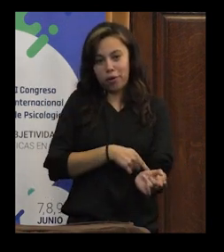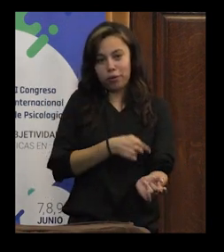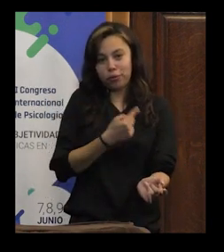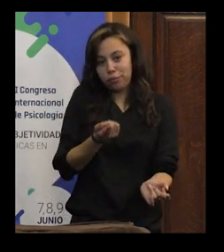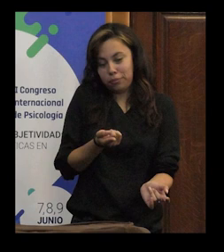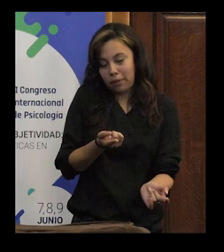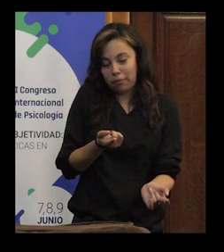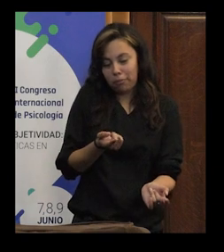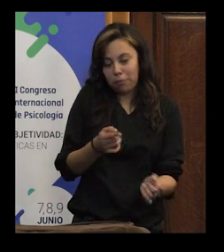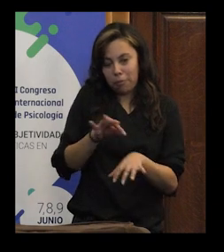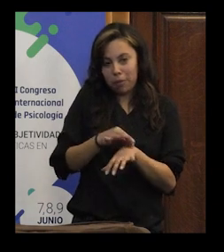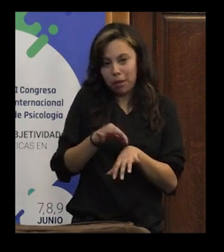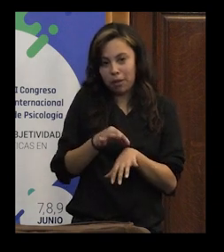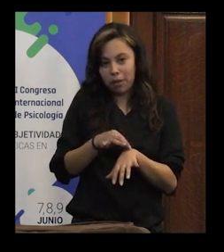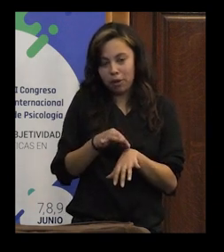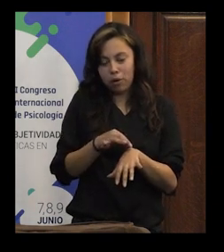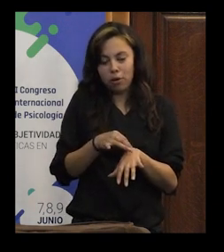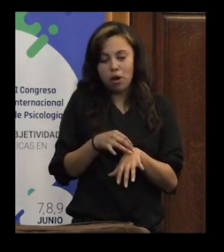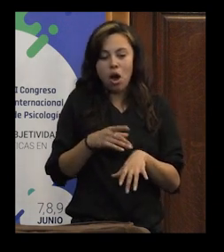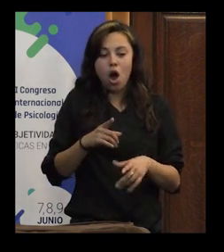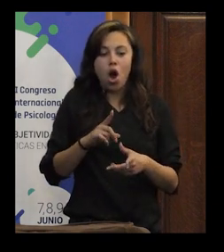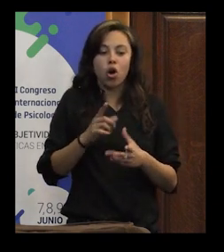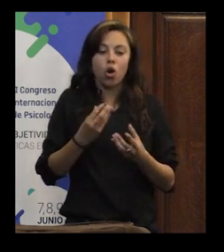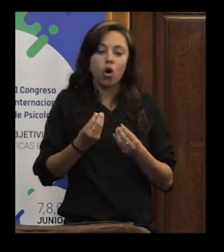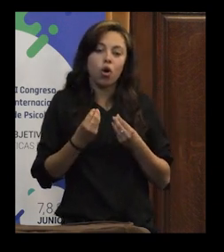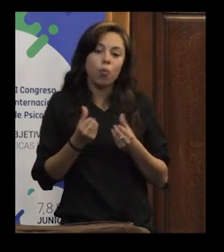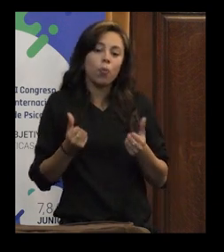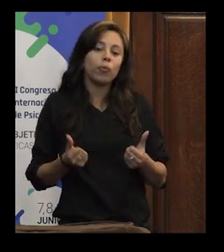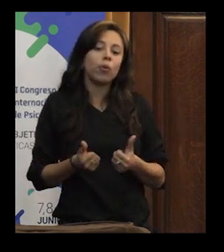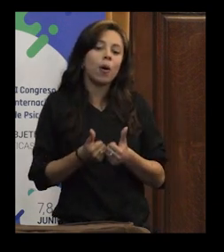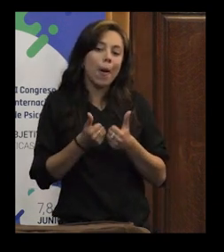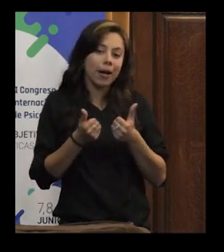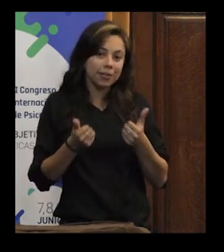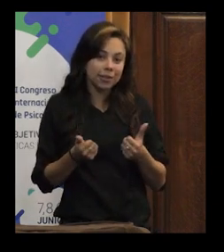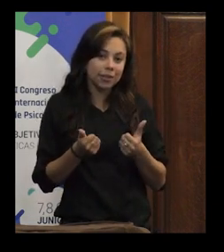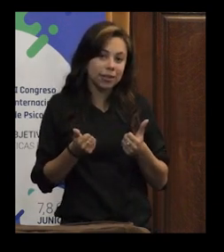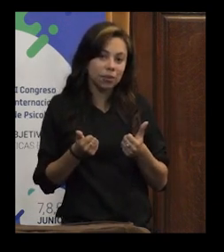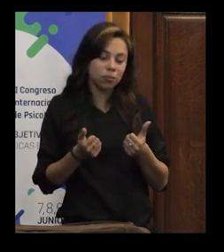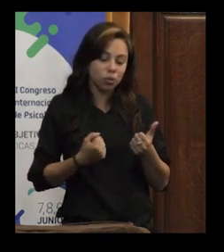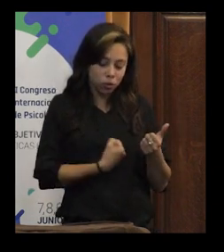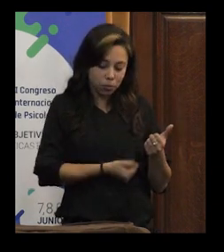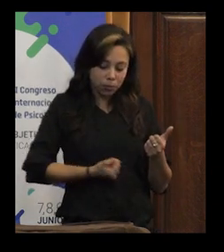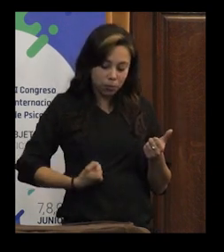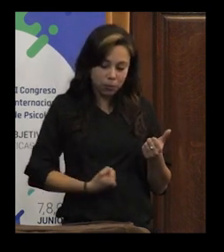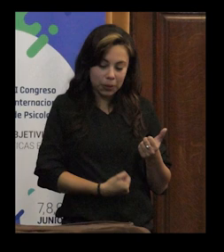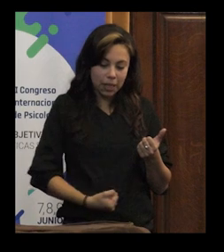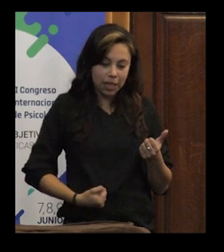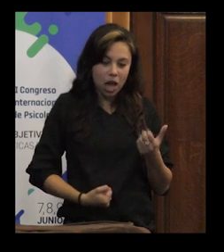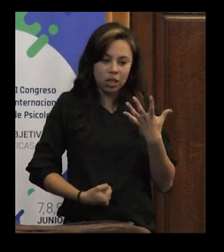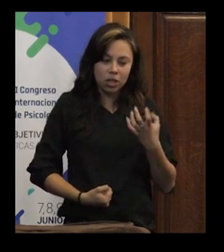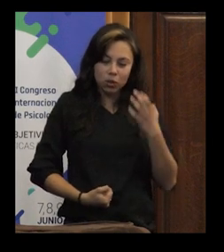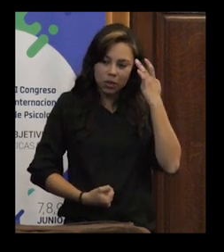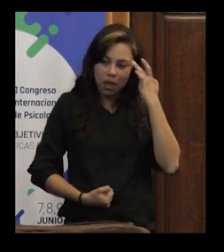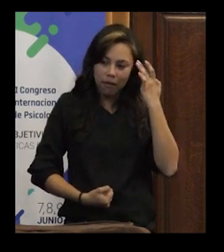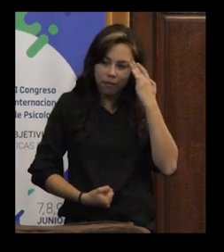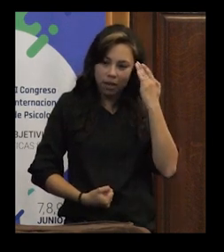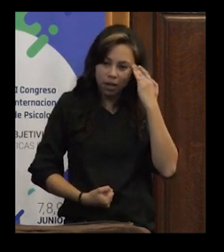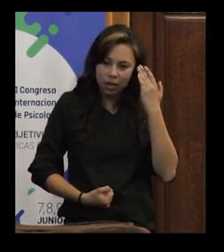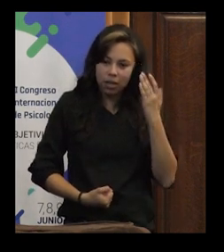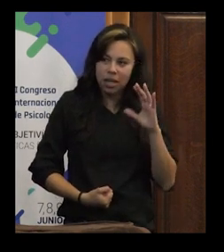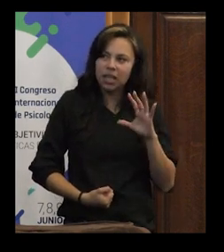de campo, o simplemente para romper el silencio, le digo a la enfermera que